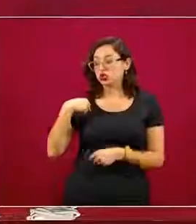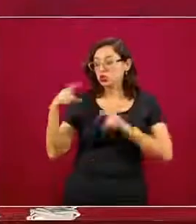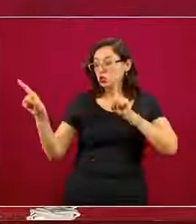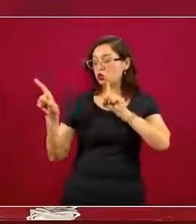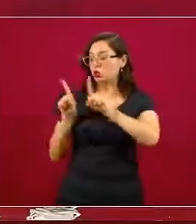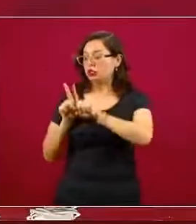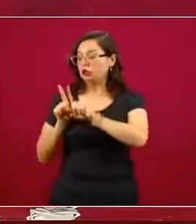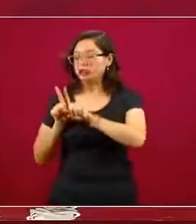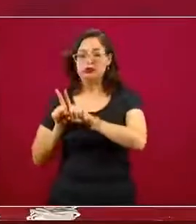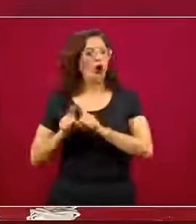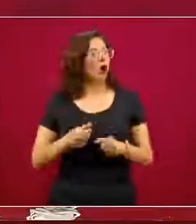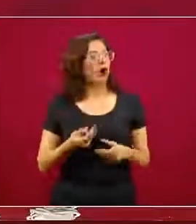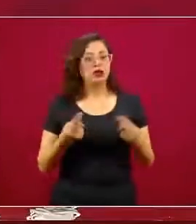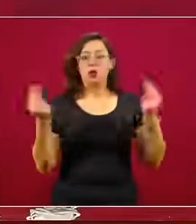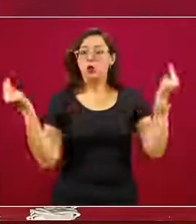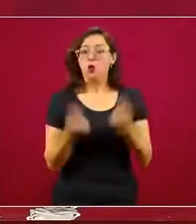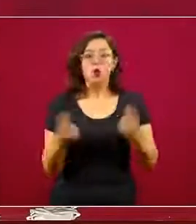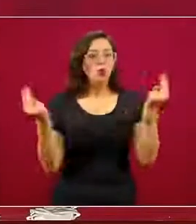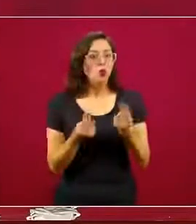Háganme la prueba lo más pronto posible.